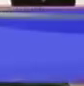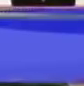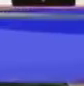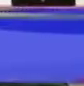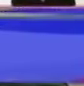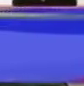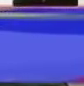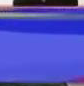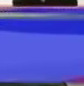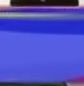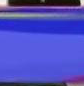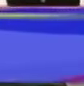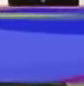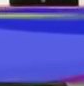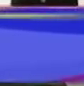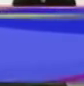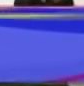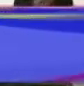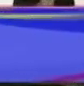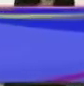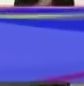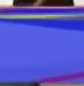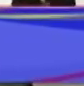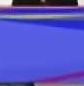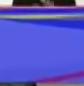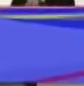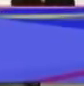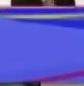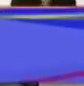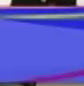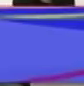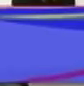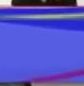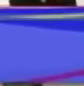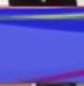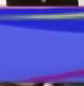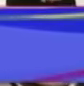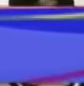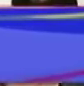en lo territorial. El desarrollo de esta etapa de la revolución,